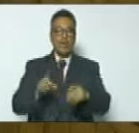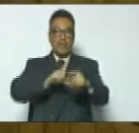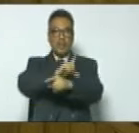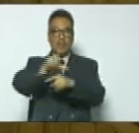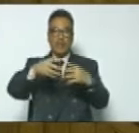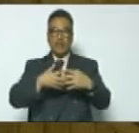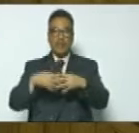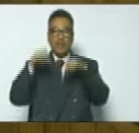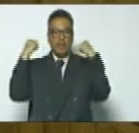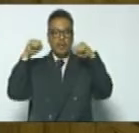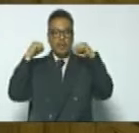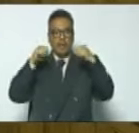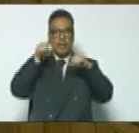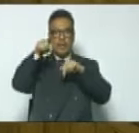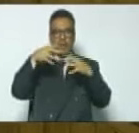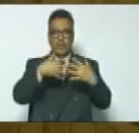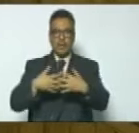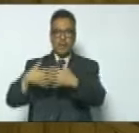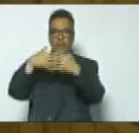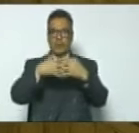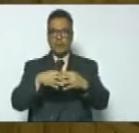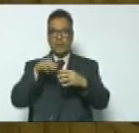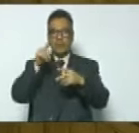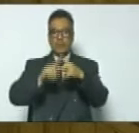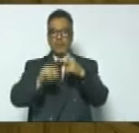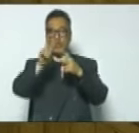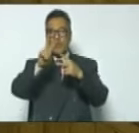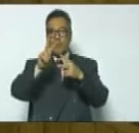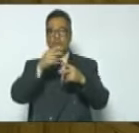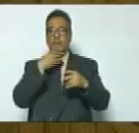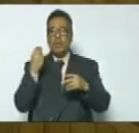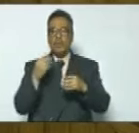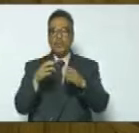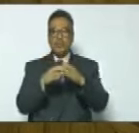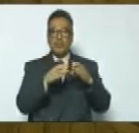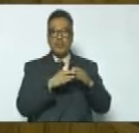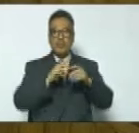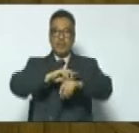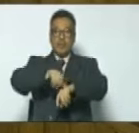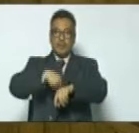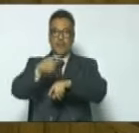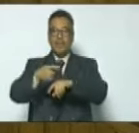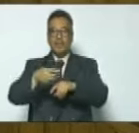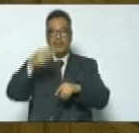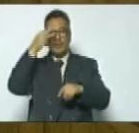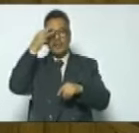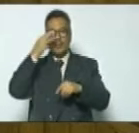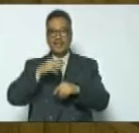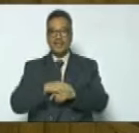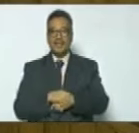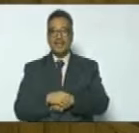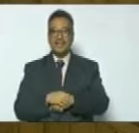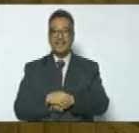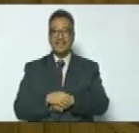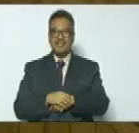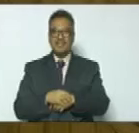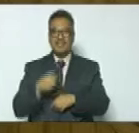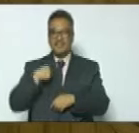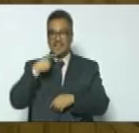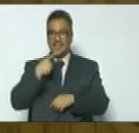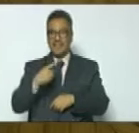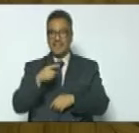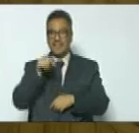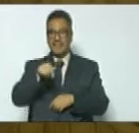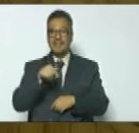en los entrenamientos primaverales. El segundo. Y después el Magallanes. No, no, yo digo